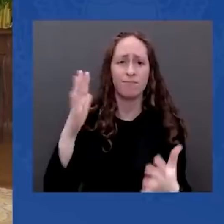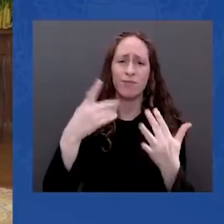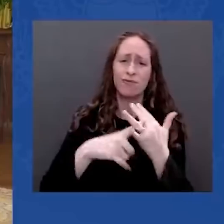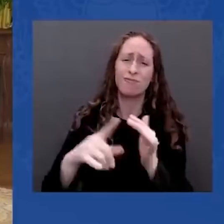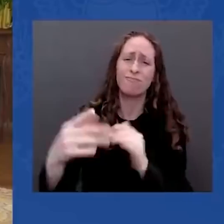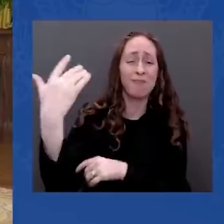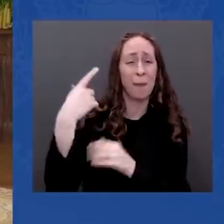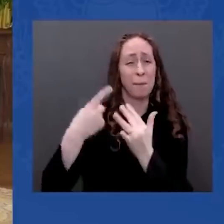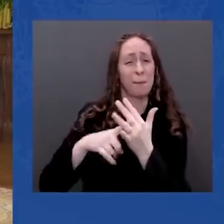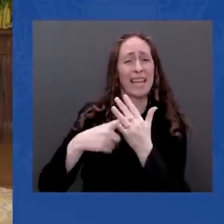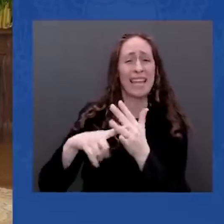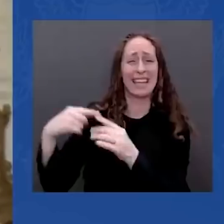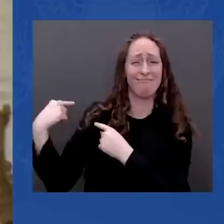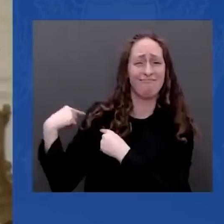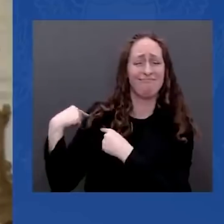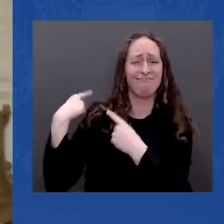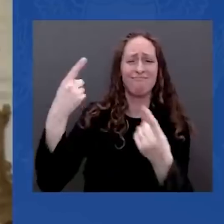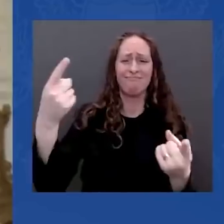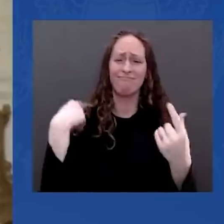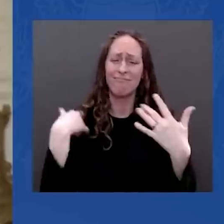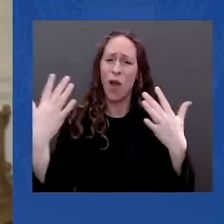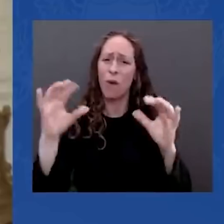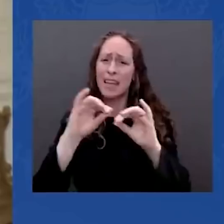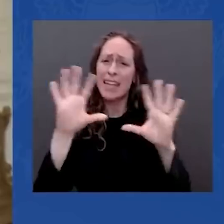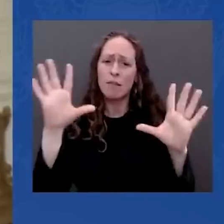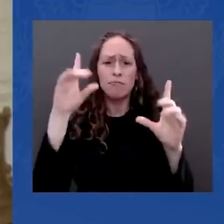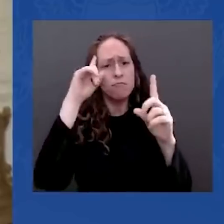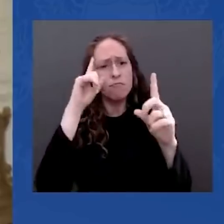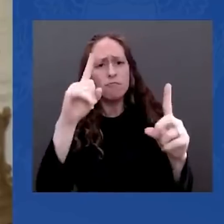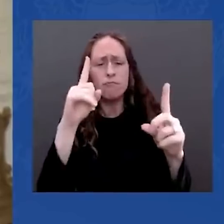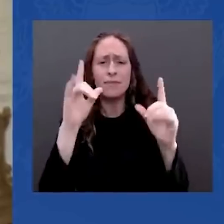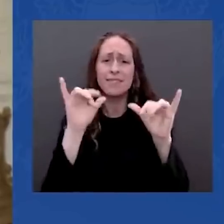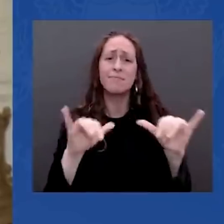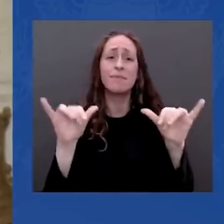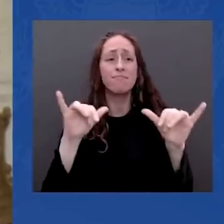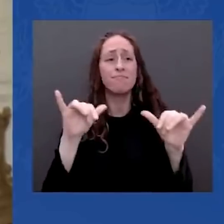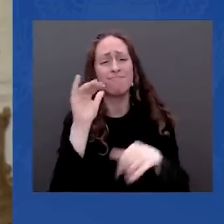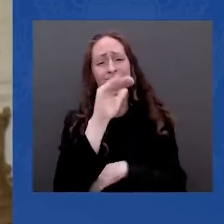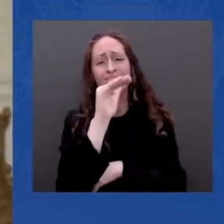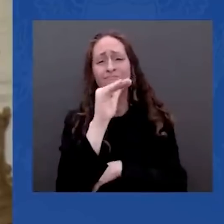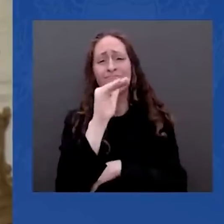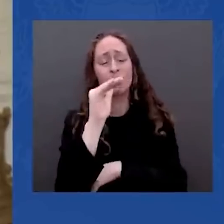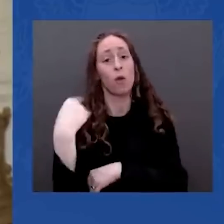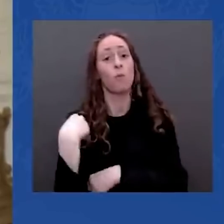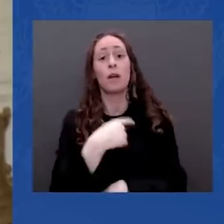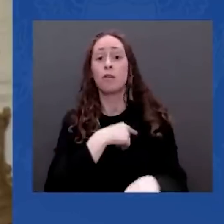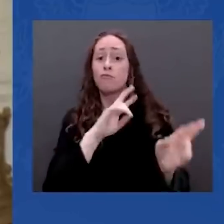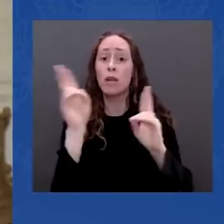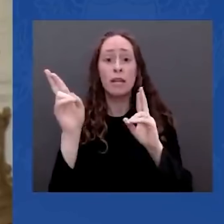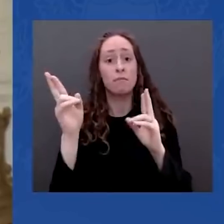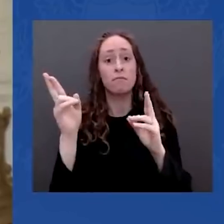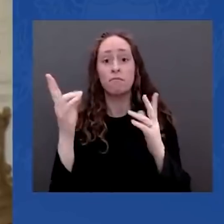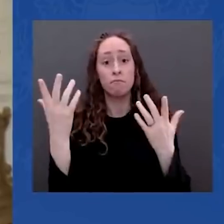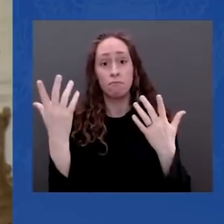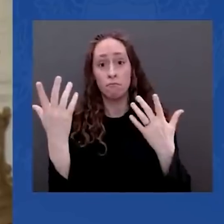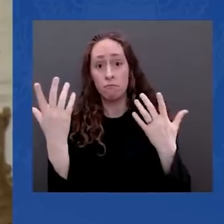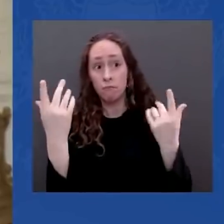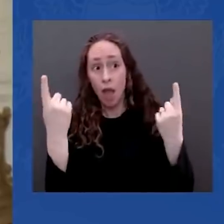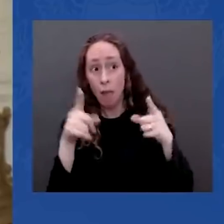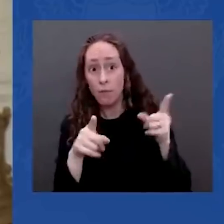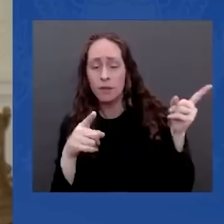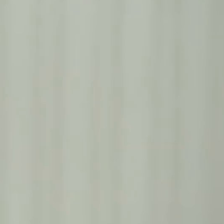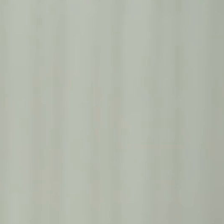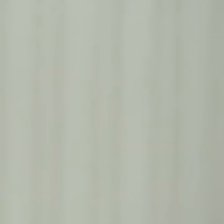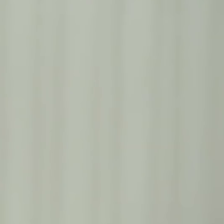con la condición de que rusia no invada ucrania es sólo como aceptado reunirse en una cumbre los presidentes yobái desde eeuu y